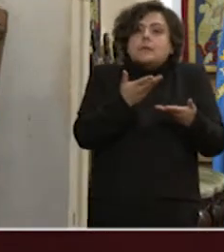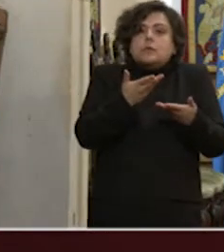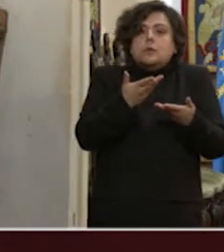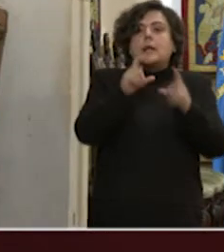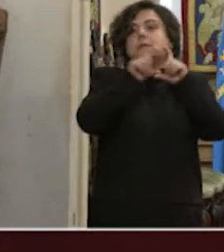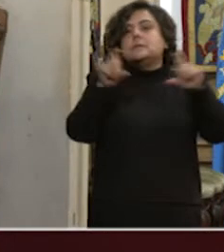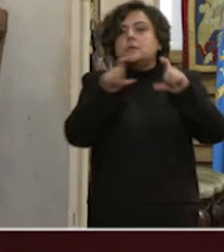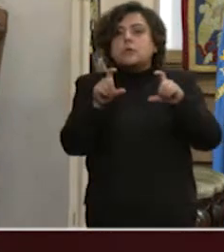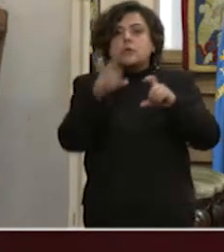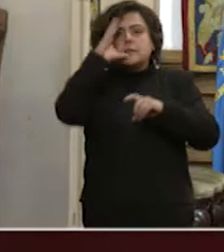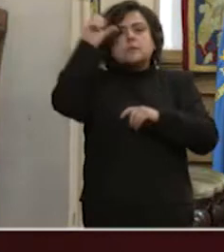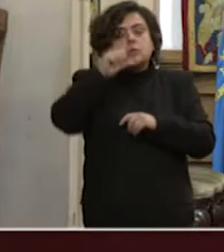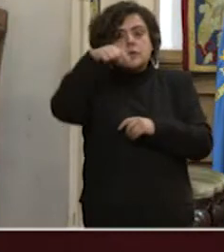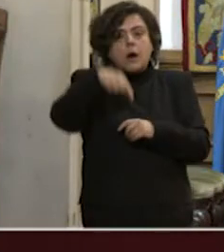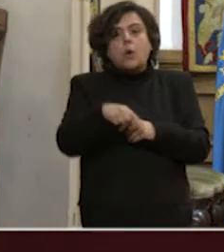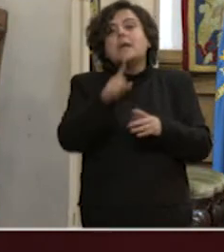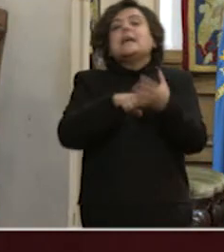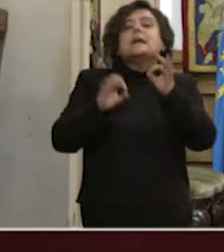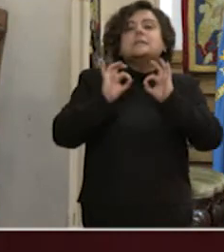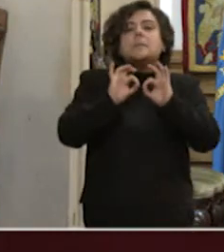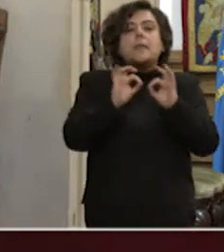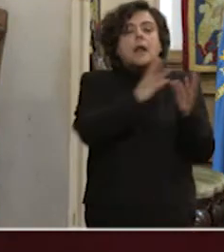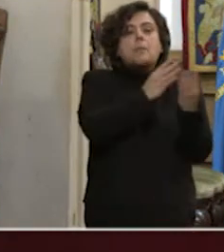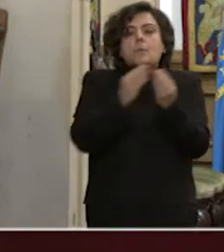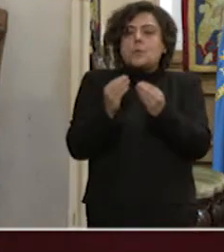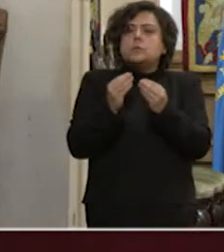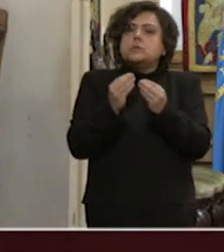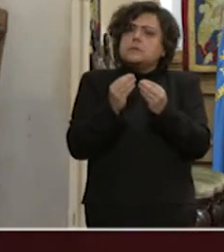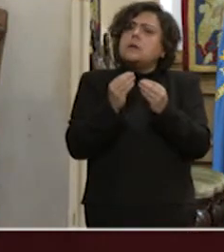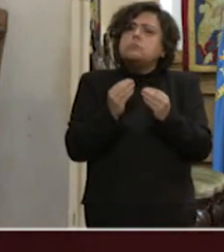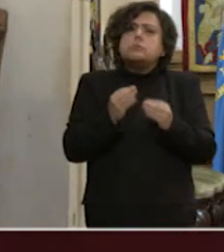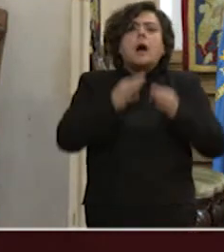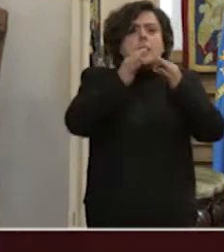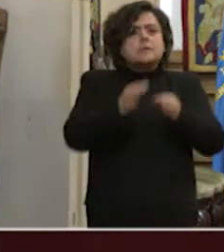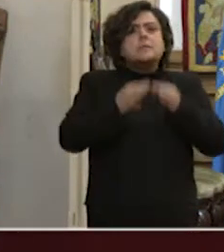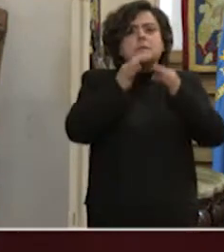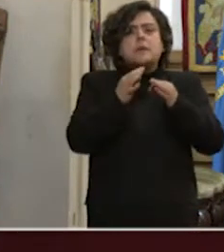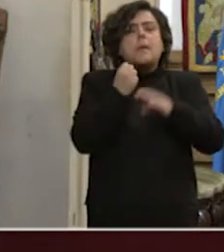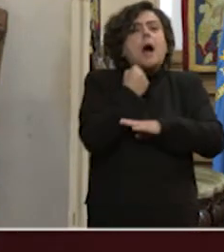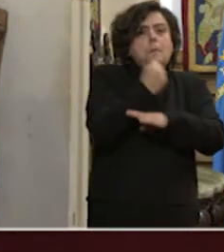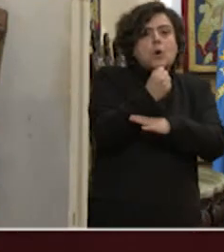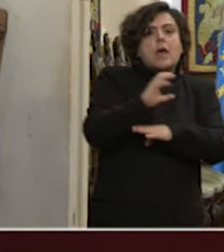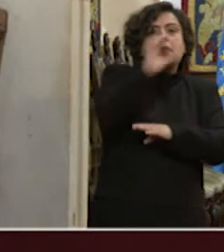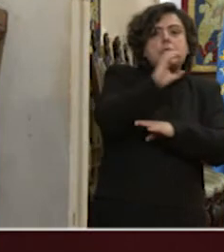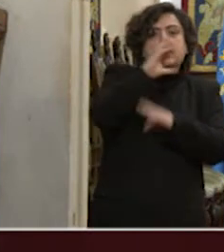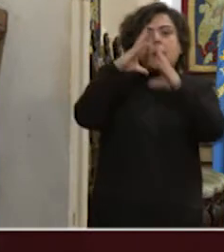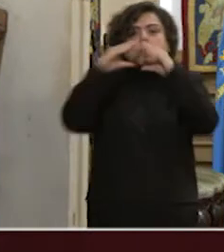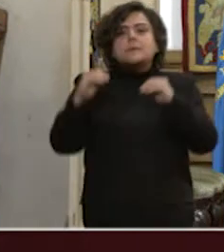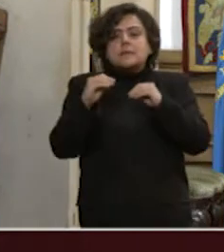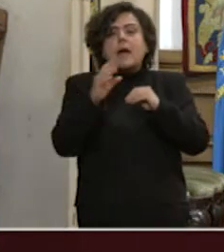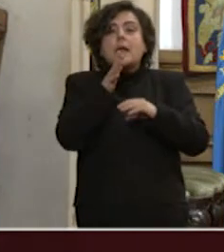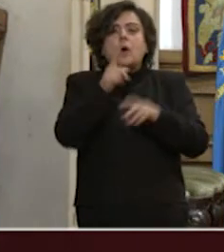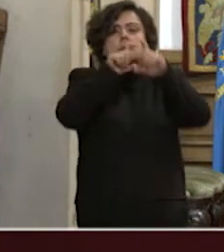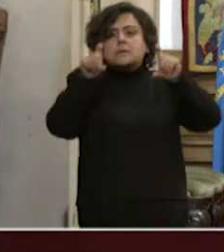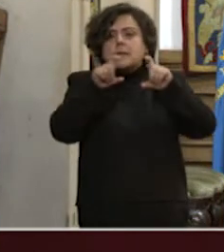instituciones que nos escuchan y muy especialmente a las muchas que generosamente apoyan a la ciencia y a la universidad para que se comprometan